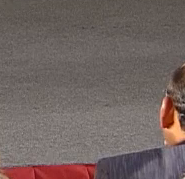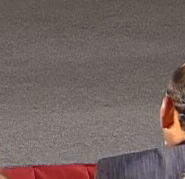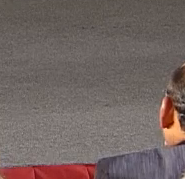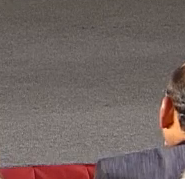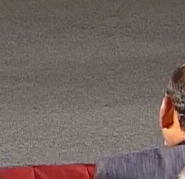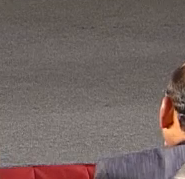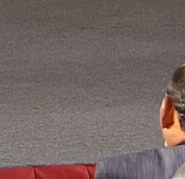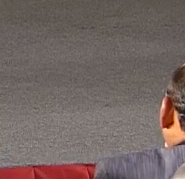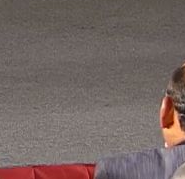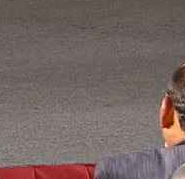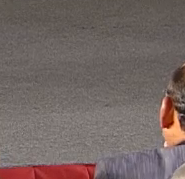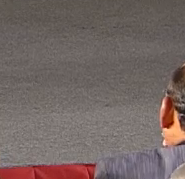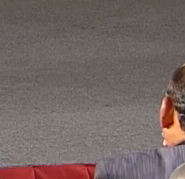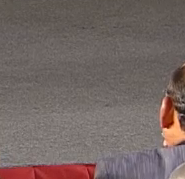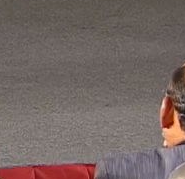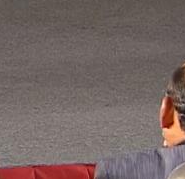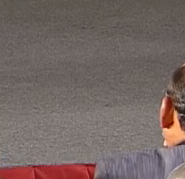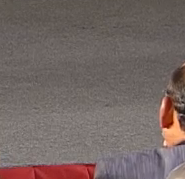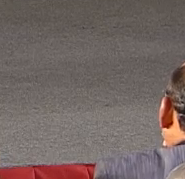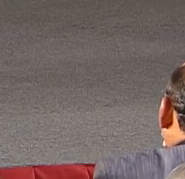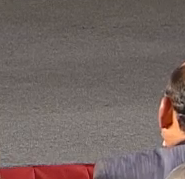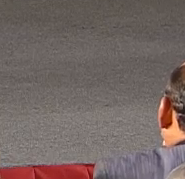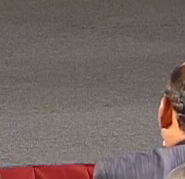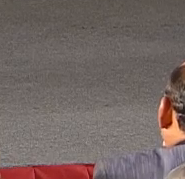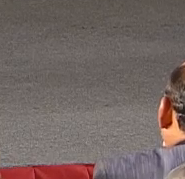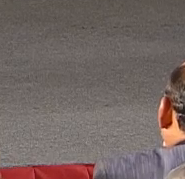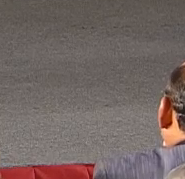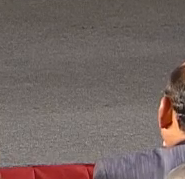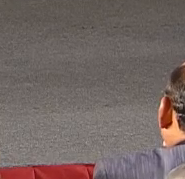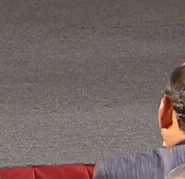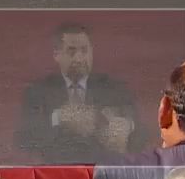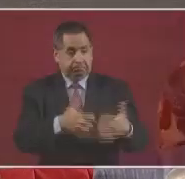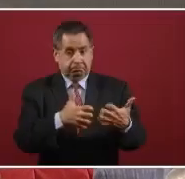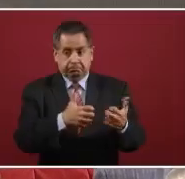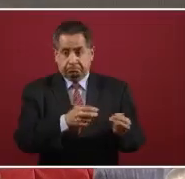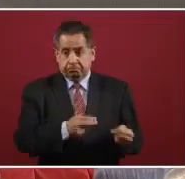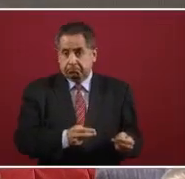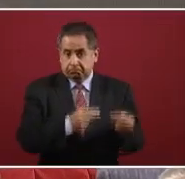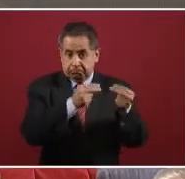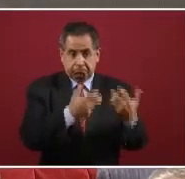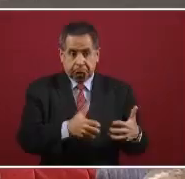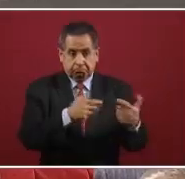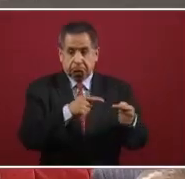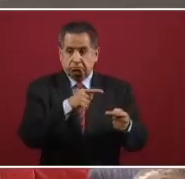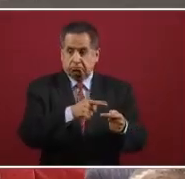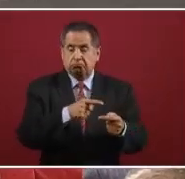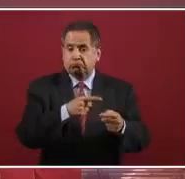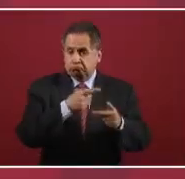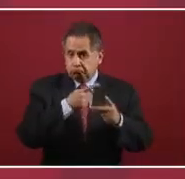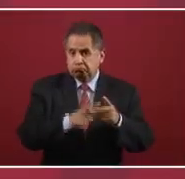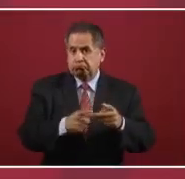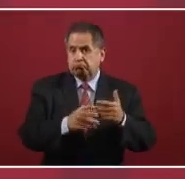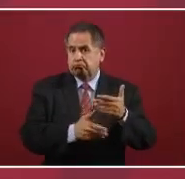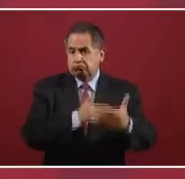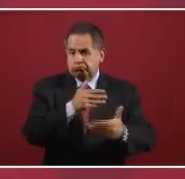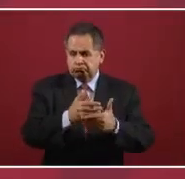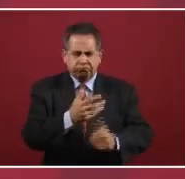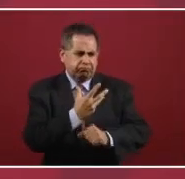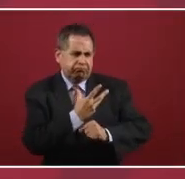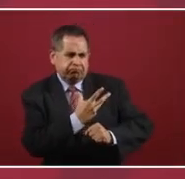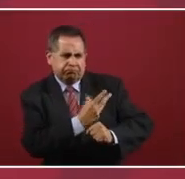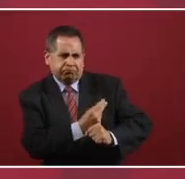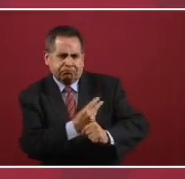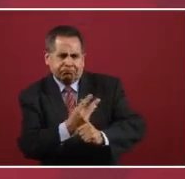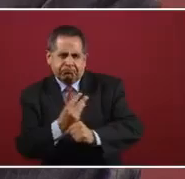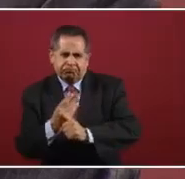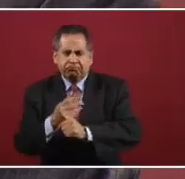y la empresa va a empezar a llevar a cabo todos sus